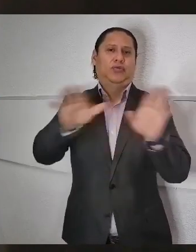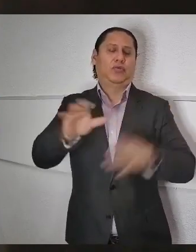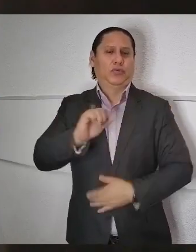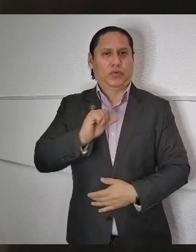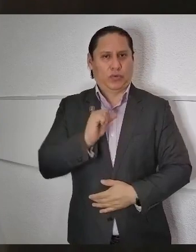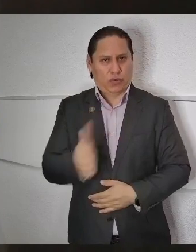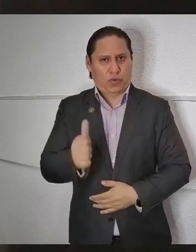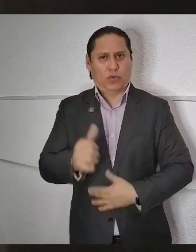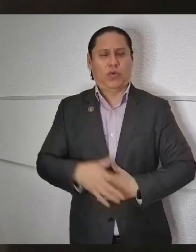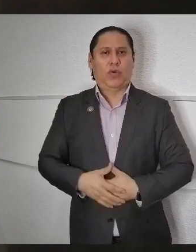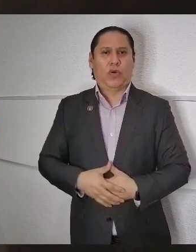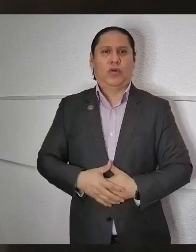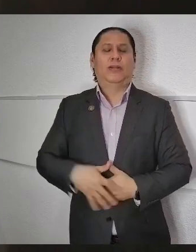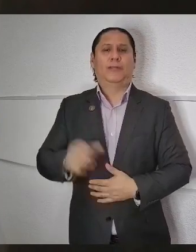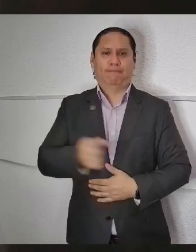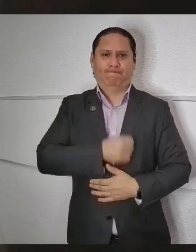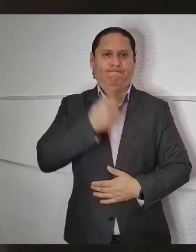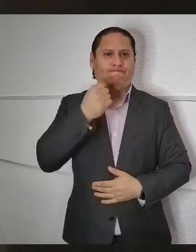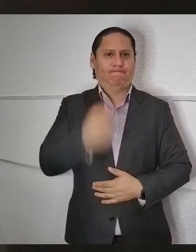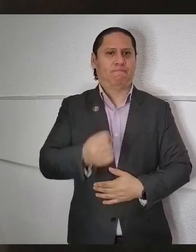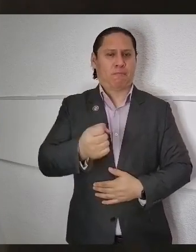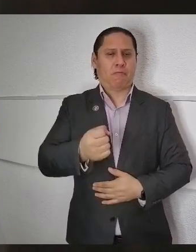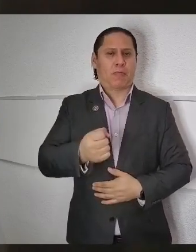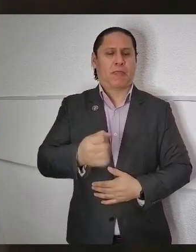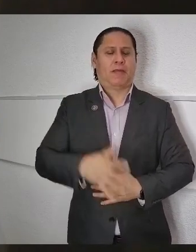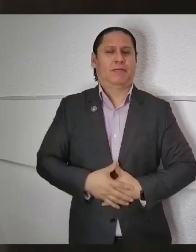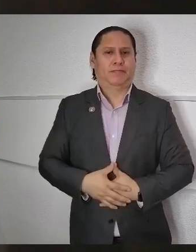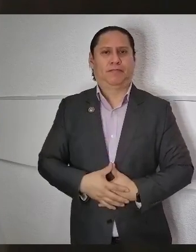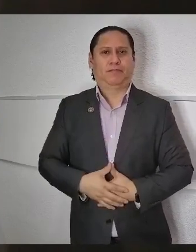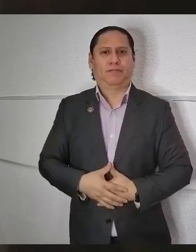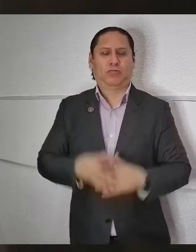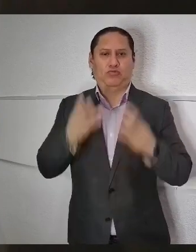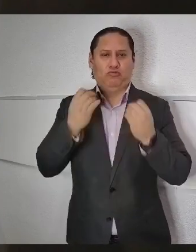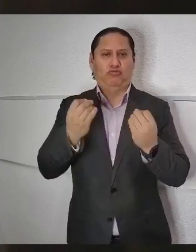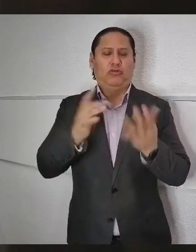particular, le hago propicia la ocasión para reiterarle